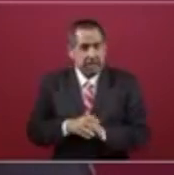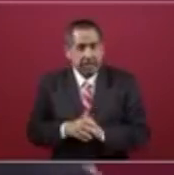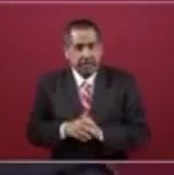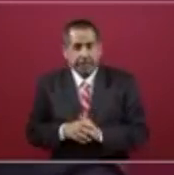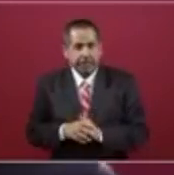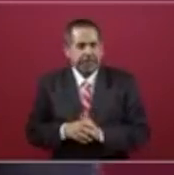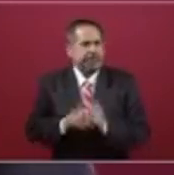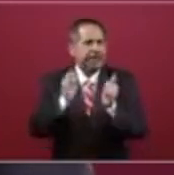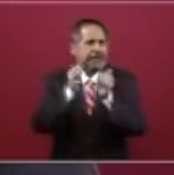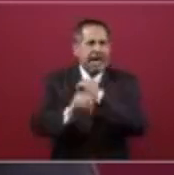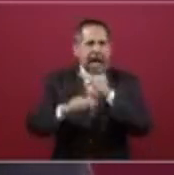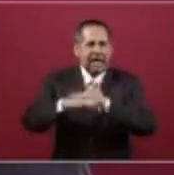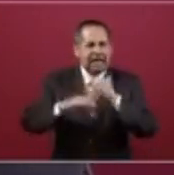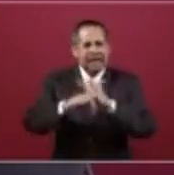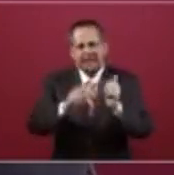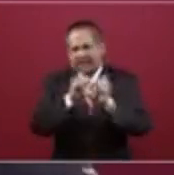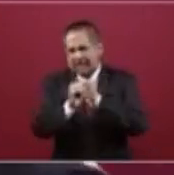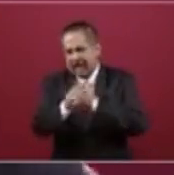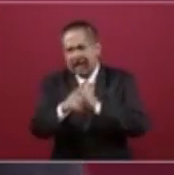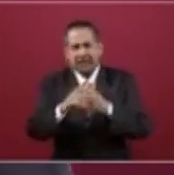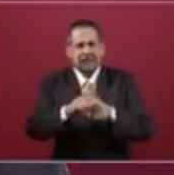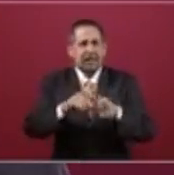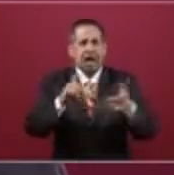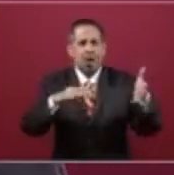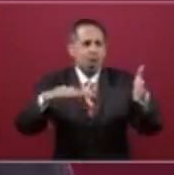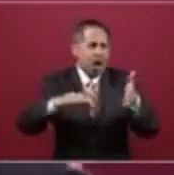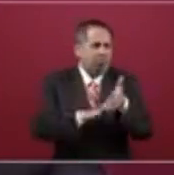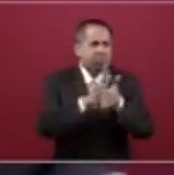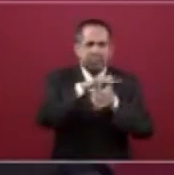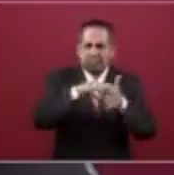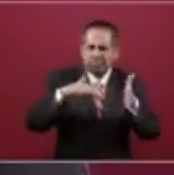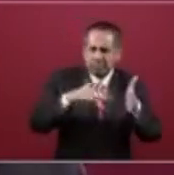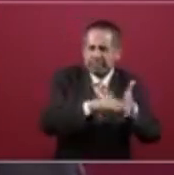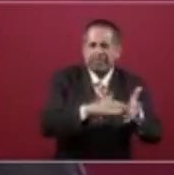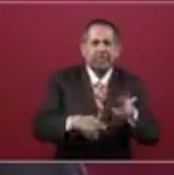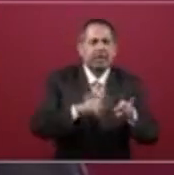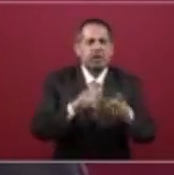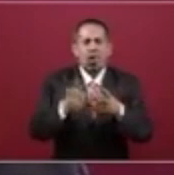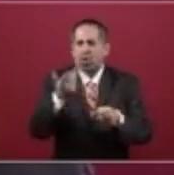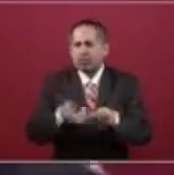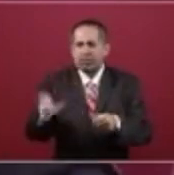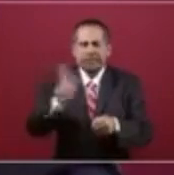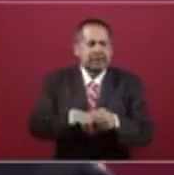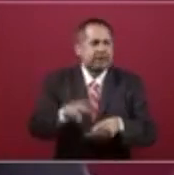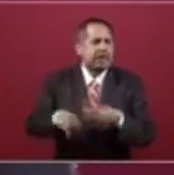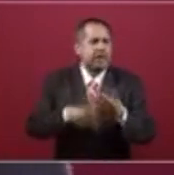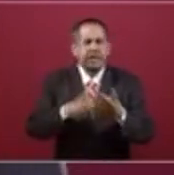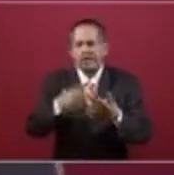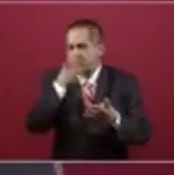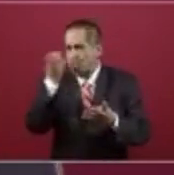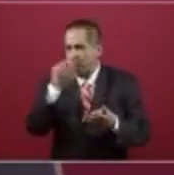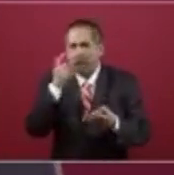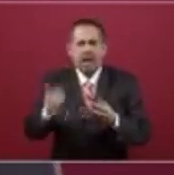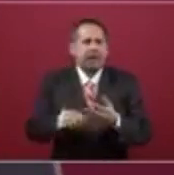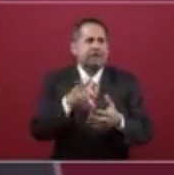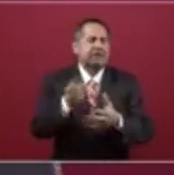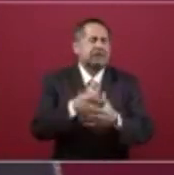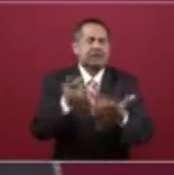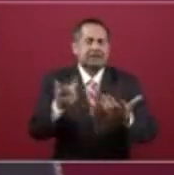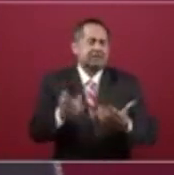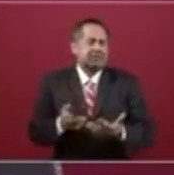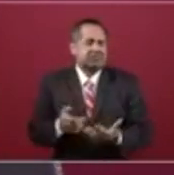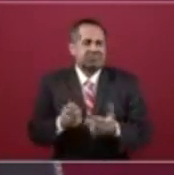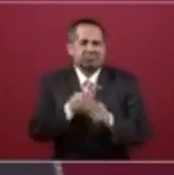las carreteras, las presas, los hospitales, las escuelas.